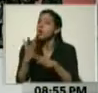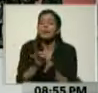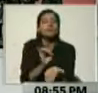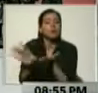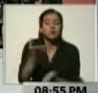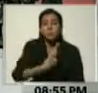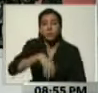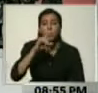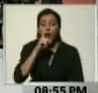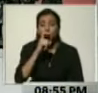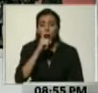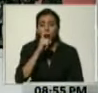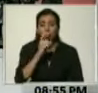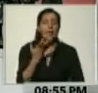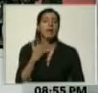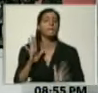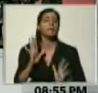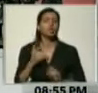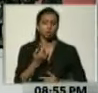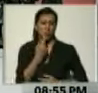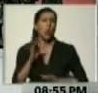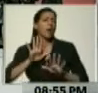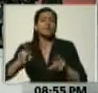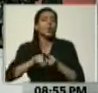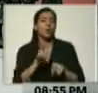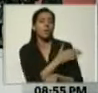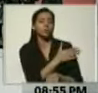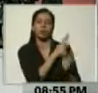Si fuésemos nosotros los que asumiéramos esa actitud, ¿vale?